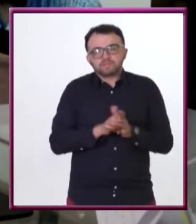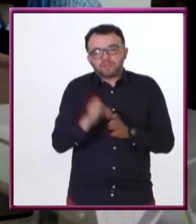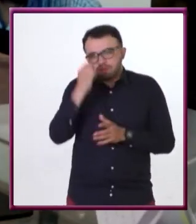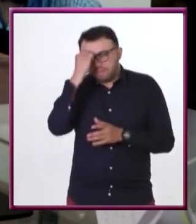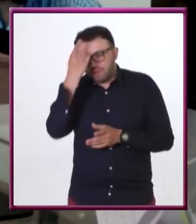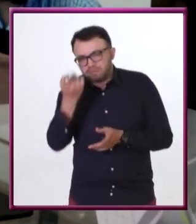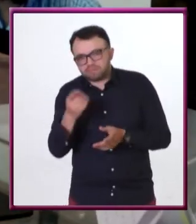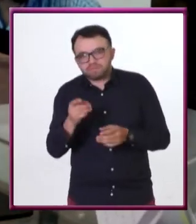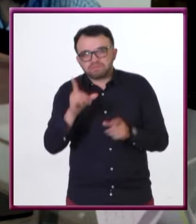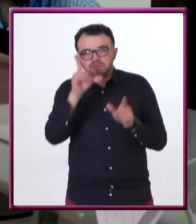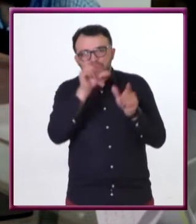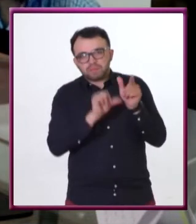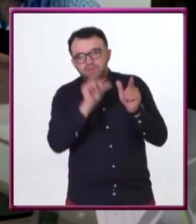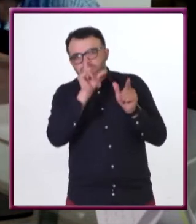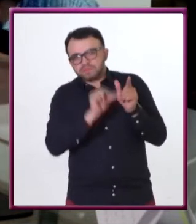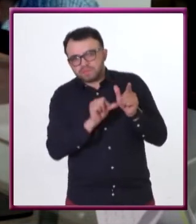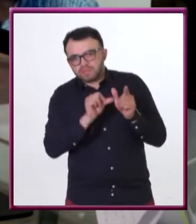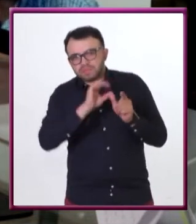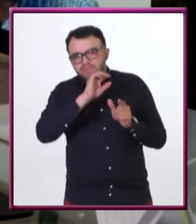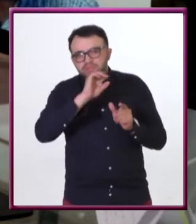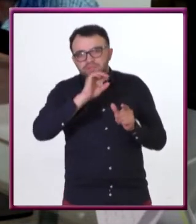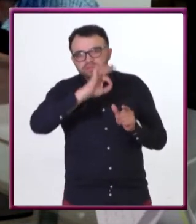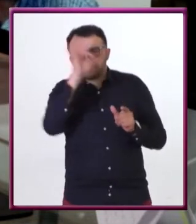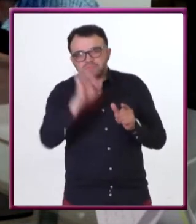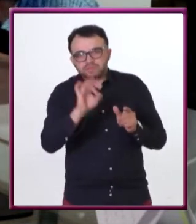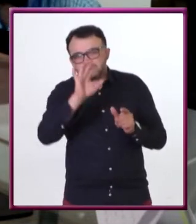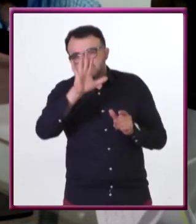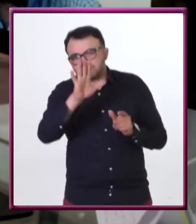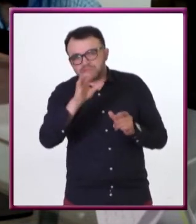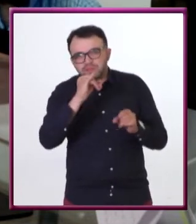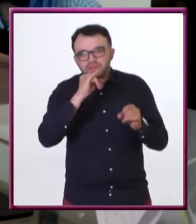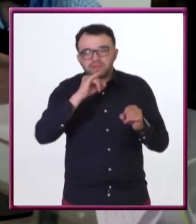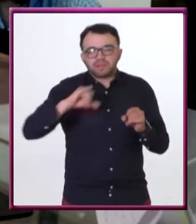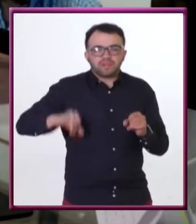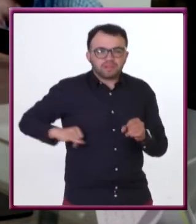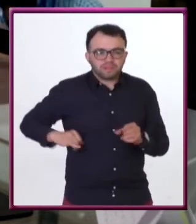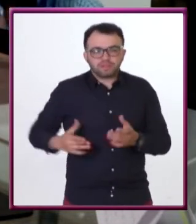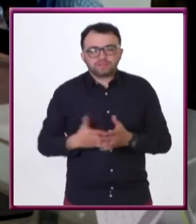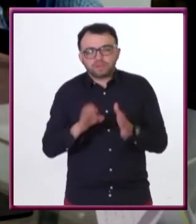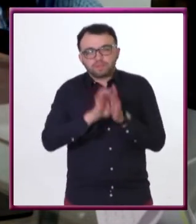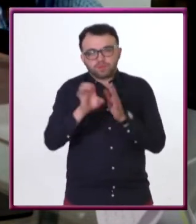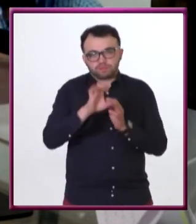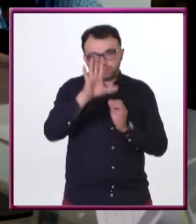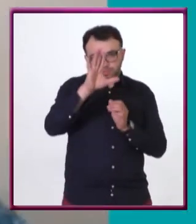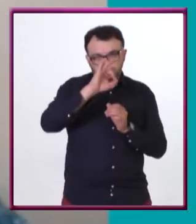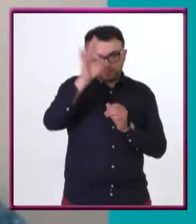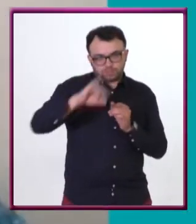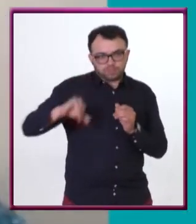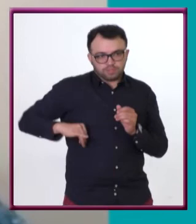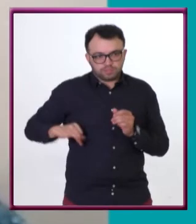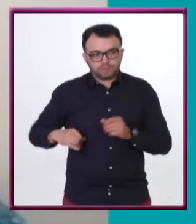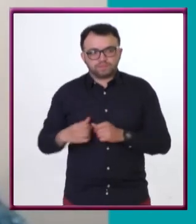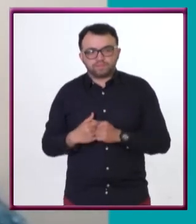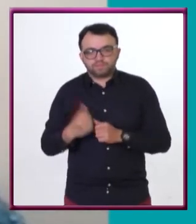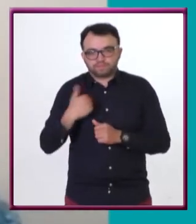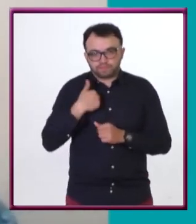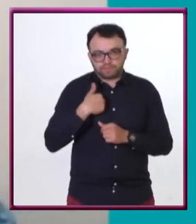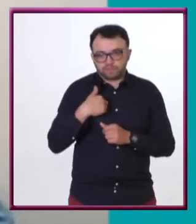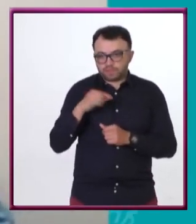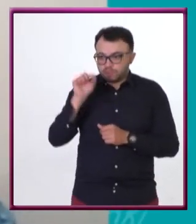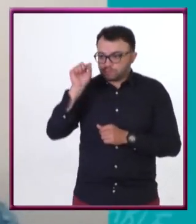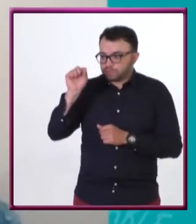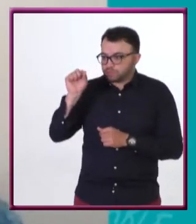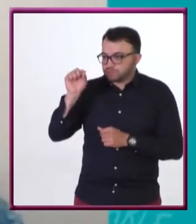Y entonces, si tú pagas un 5% de interés, tu capital multiplicado por 1.05 a la